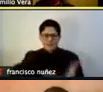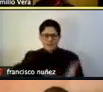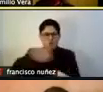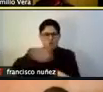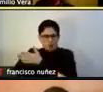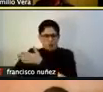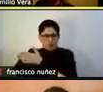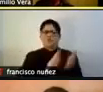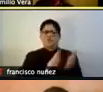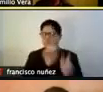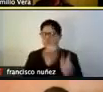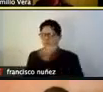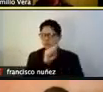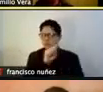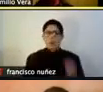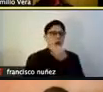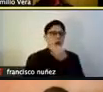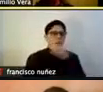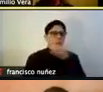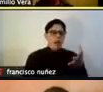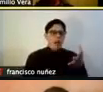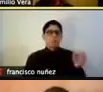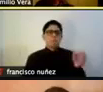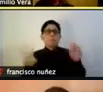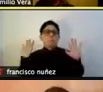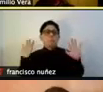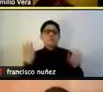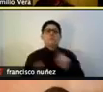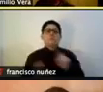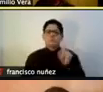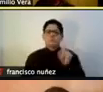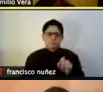obviamente. Pero